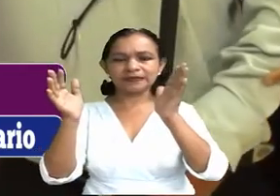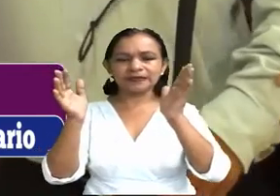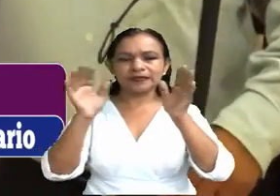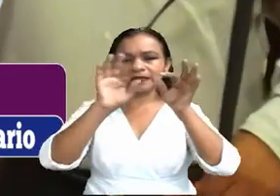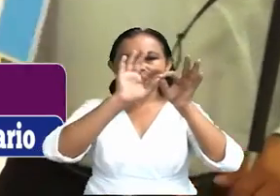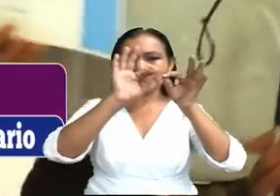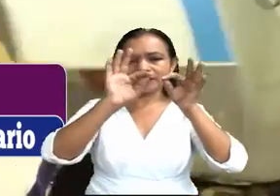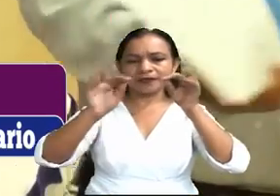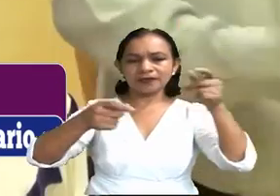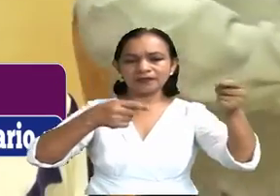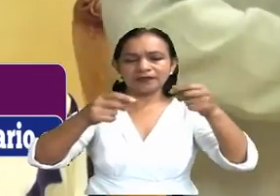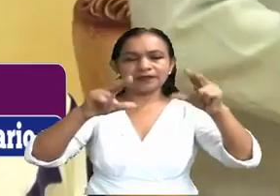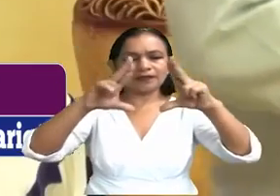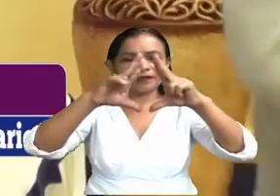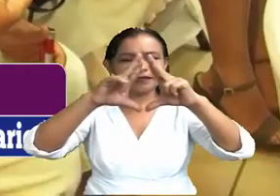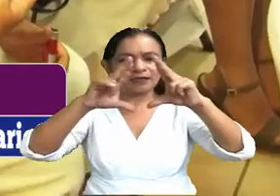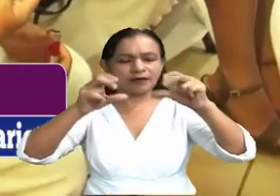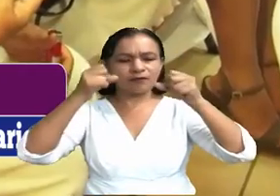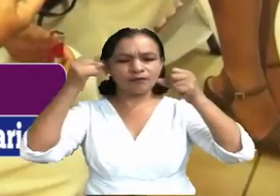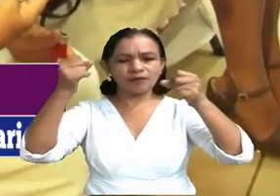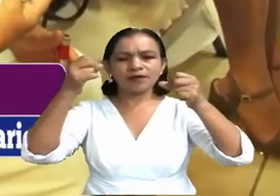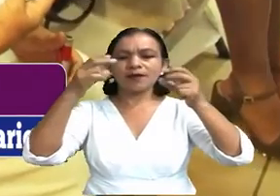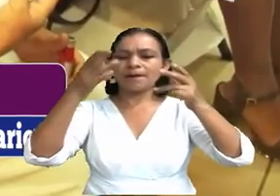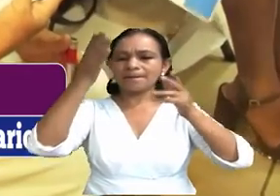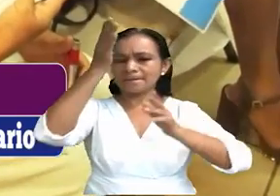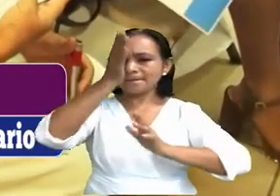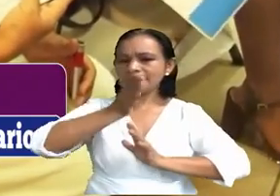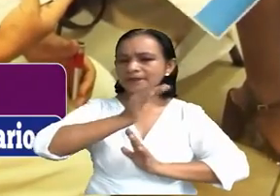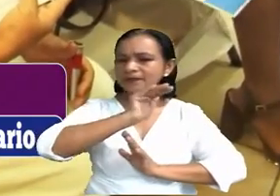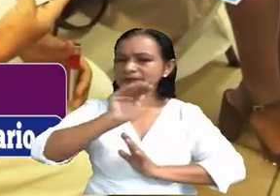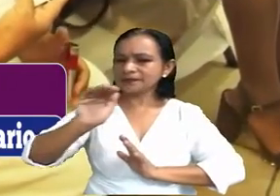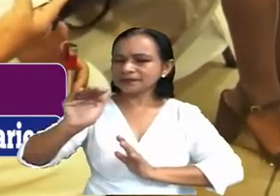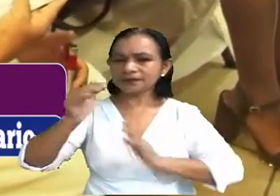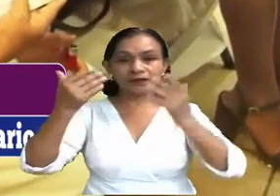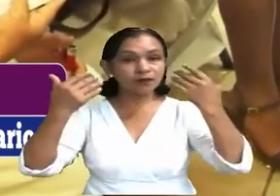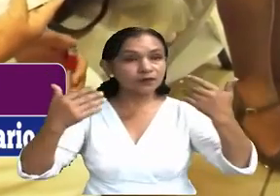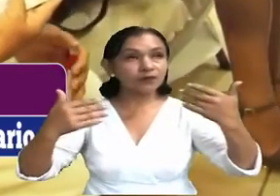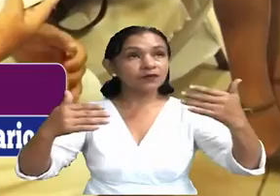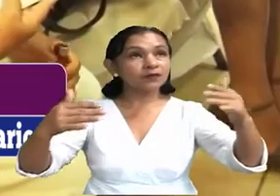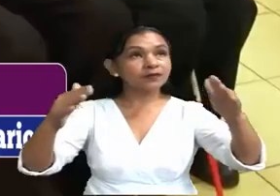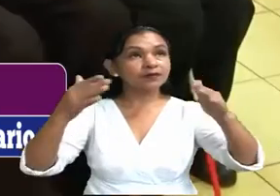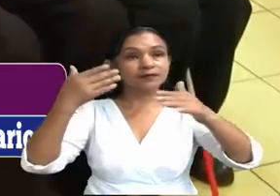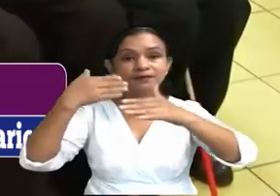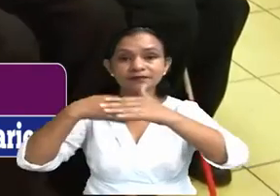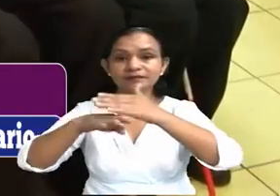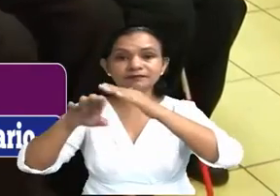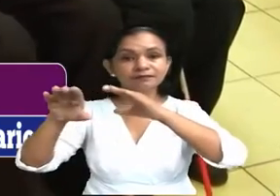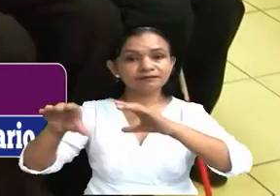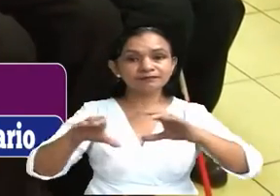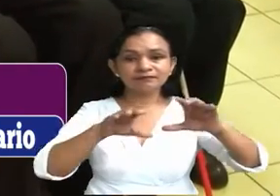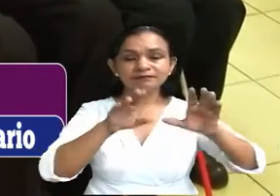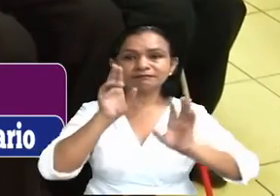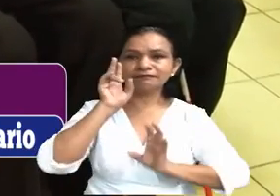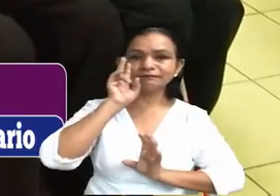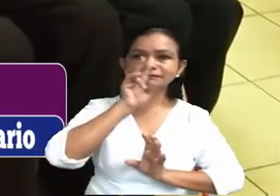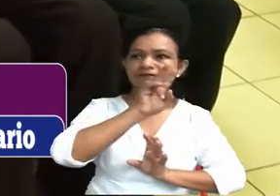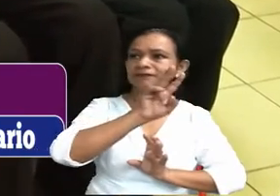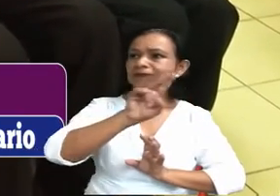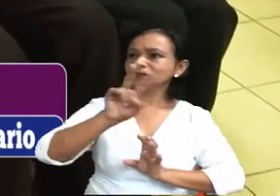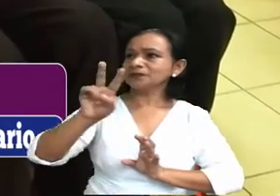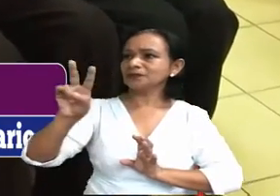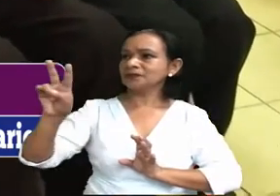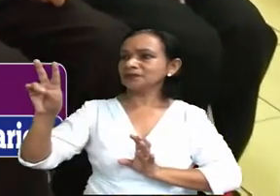Expoferia Nacional Nicaragua Fuerza Bendita. Sí, sí. Pero cualquiera que se acercaba al evento, ese evento